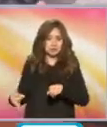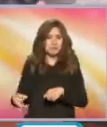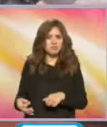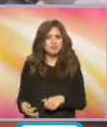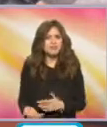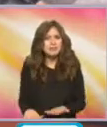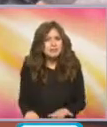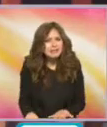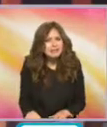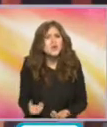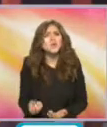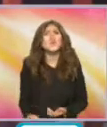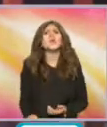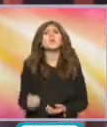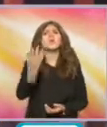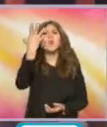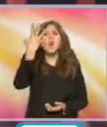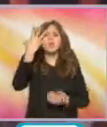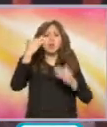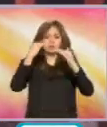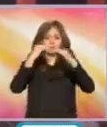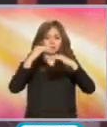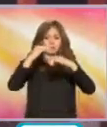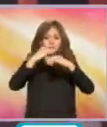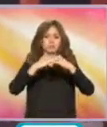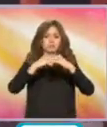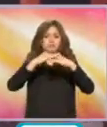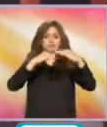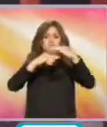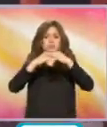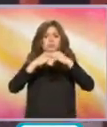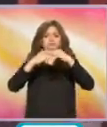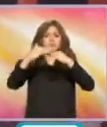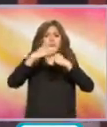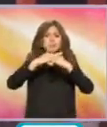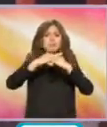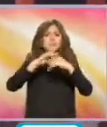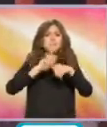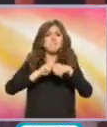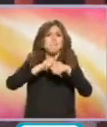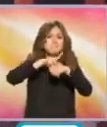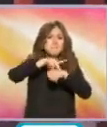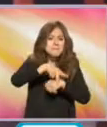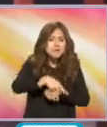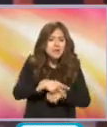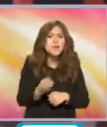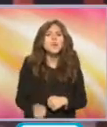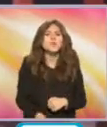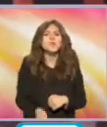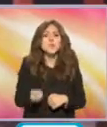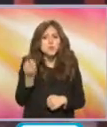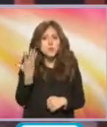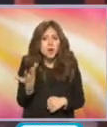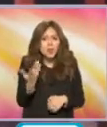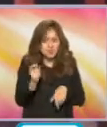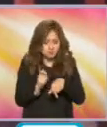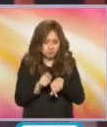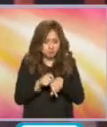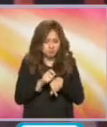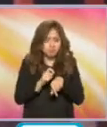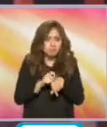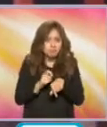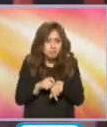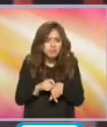capas de piel Ajá. ocupa un tatuaje? Ajá. dónde ¿Y llega, no? hasta dónde llega? ¿Cuántas capas de piel atraviesa?